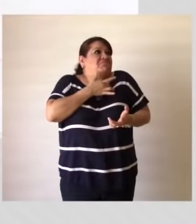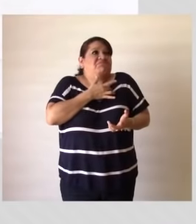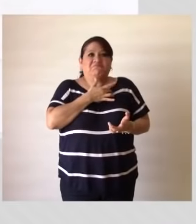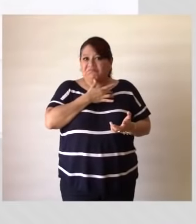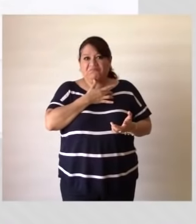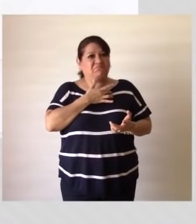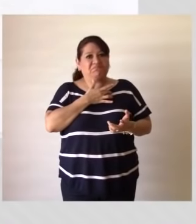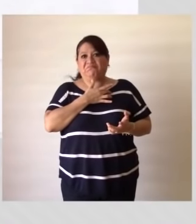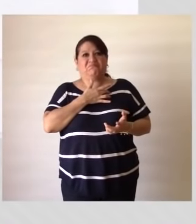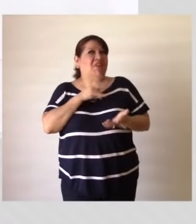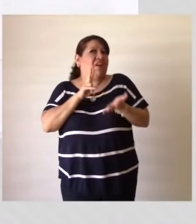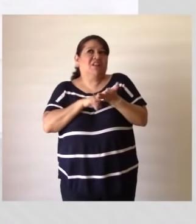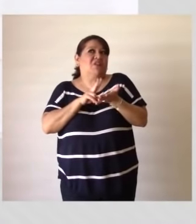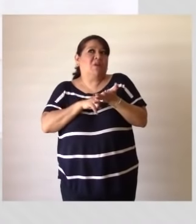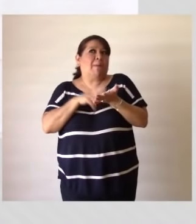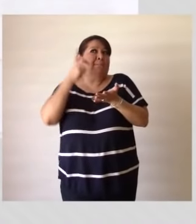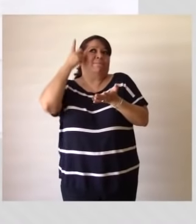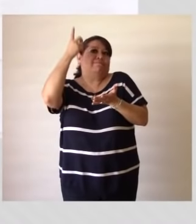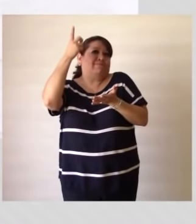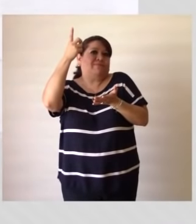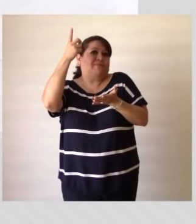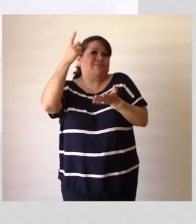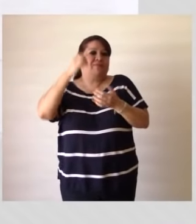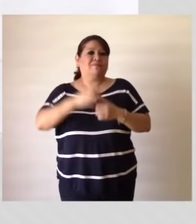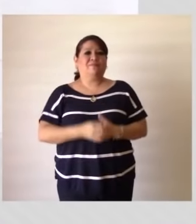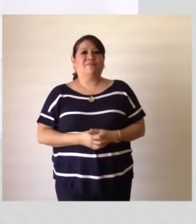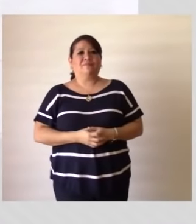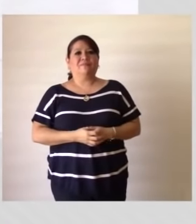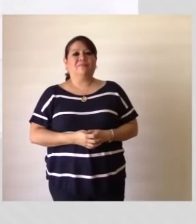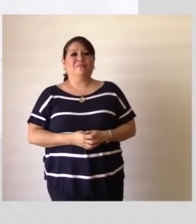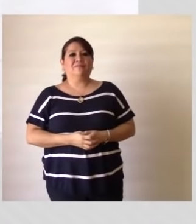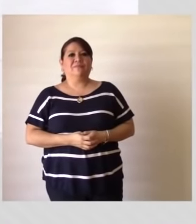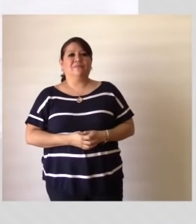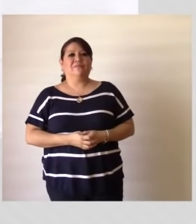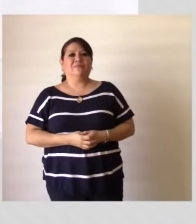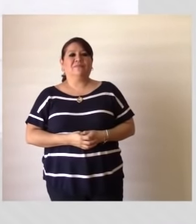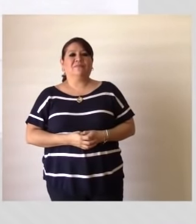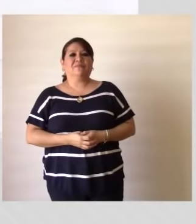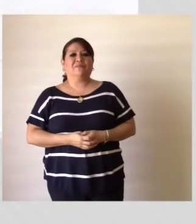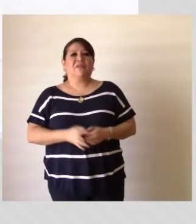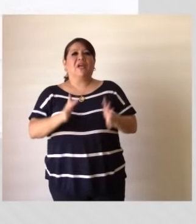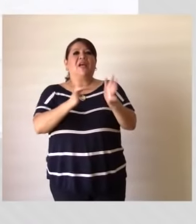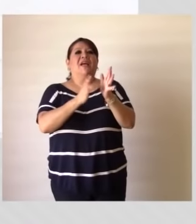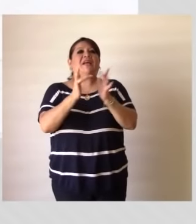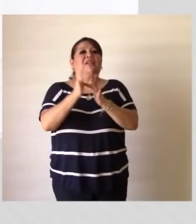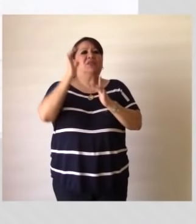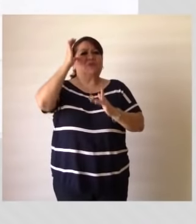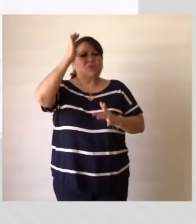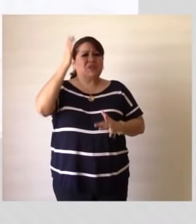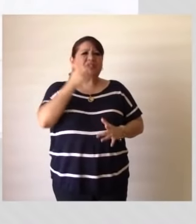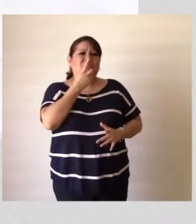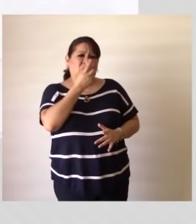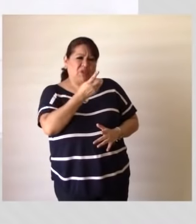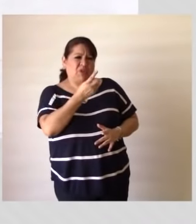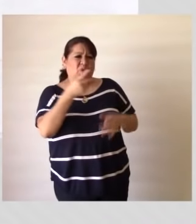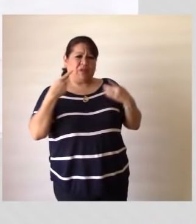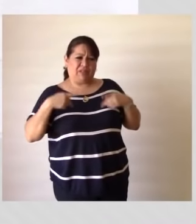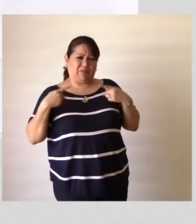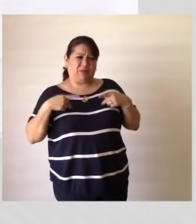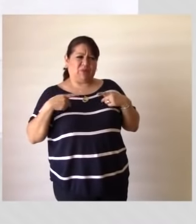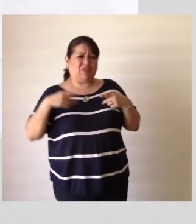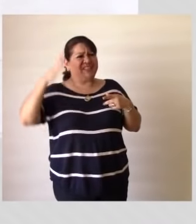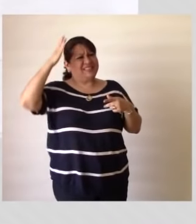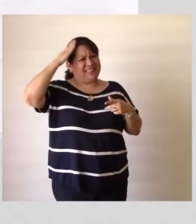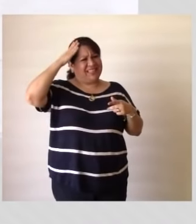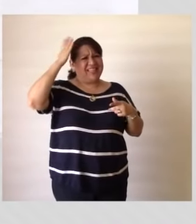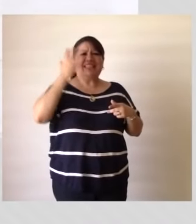padre lo que merece jesucristo lo que criticaba de los fariseos era su falta de sensibilidad espiritual